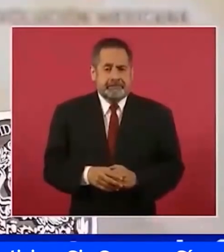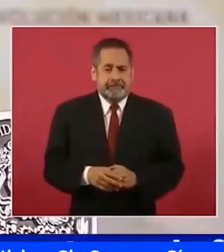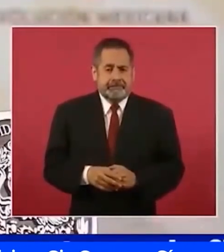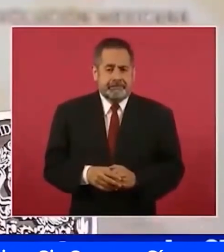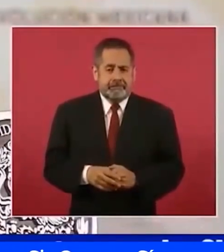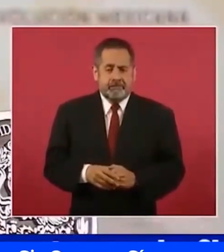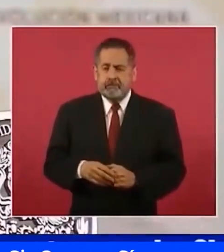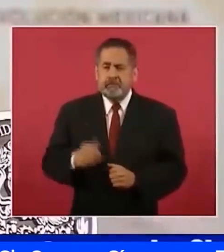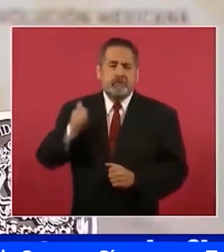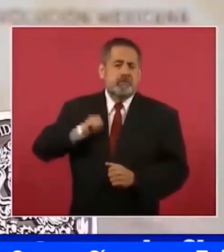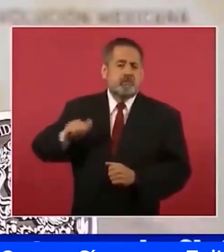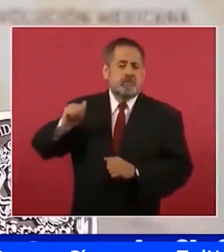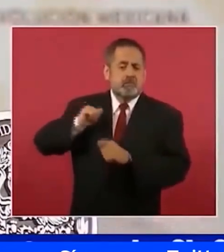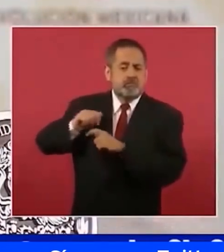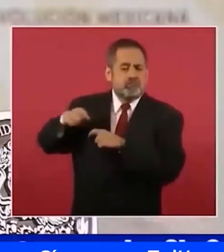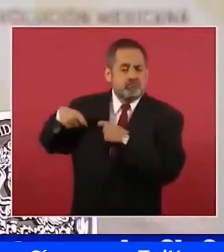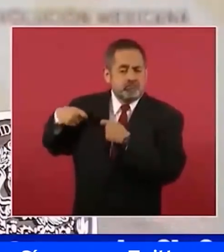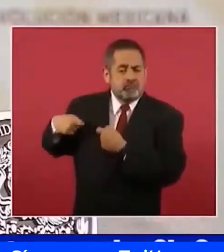heredero de